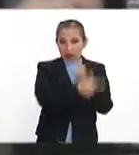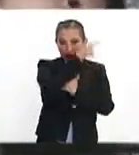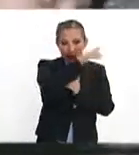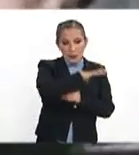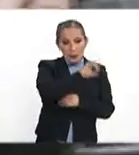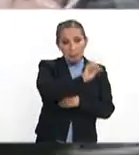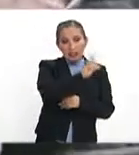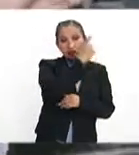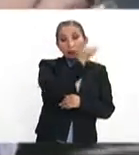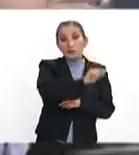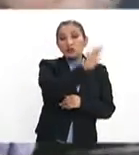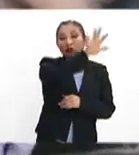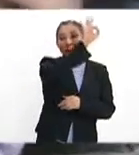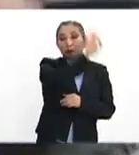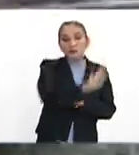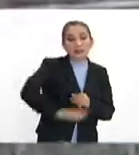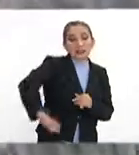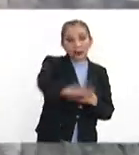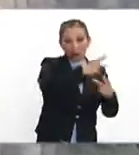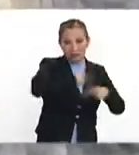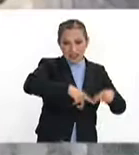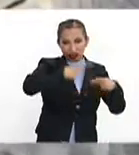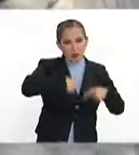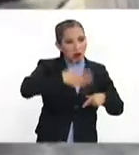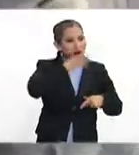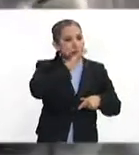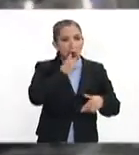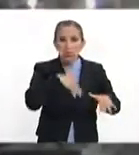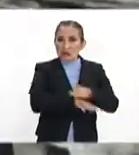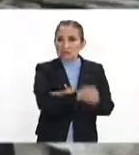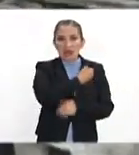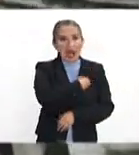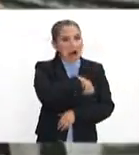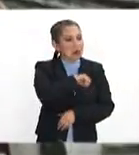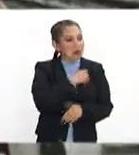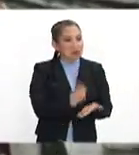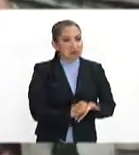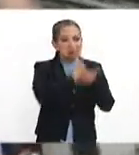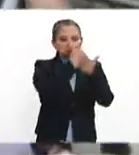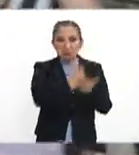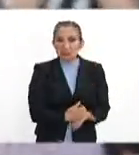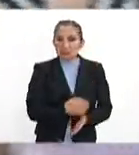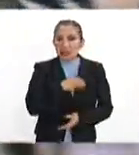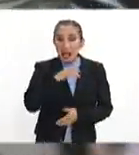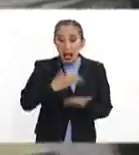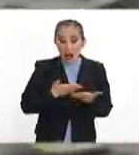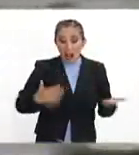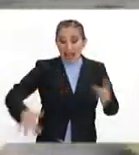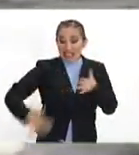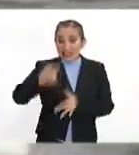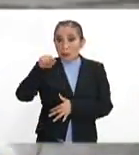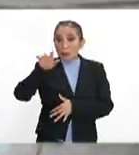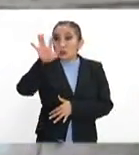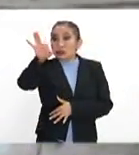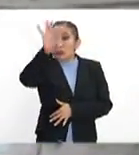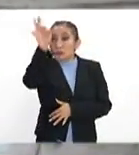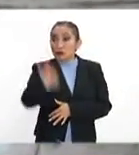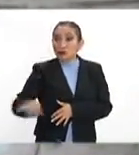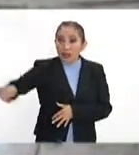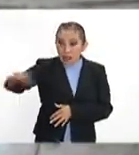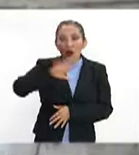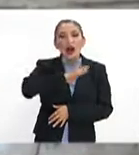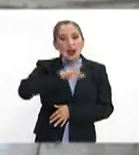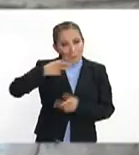había 21.5% de población sin acceso a la salud. Hoy estamos llegando a 15.5%